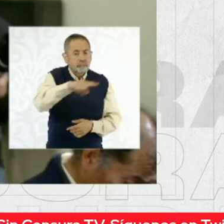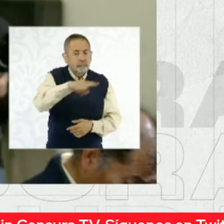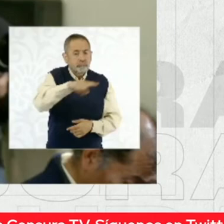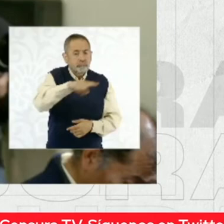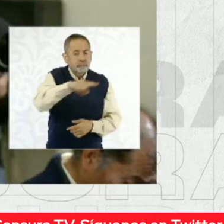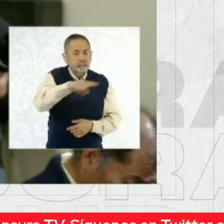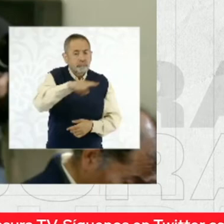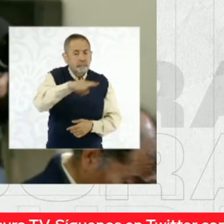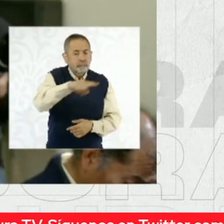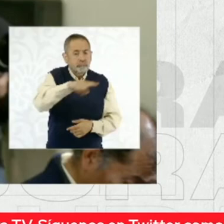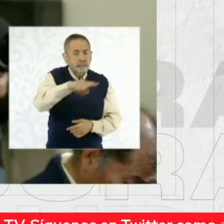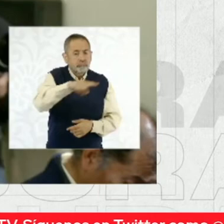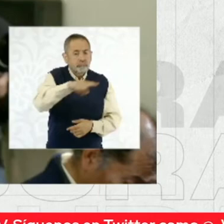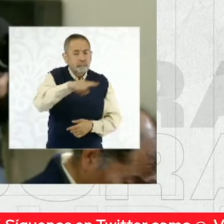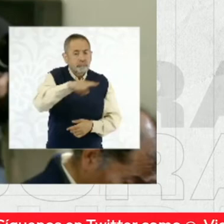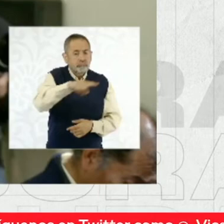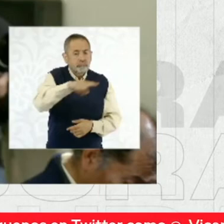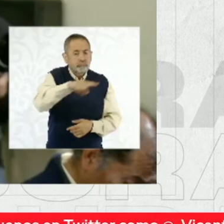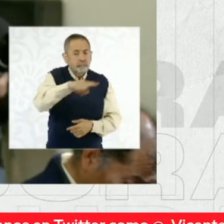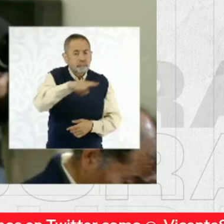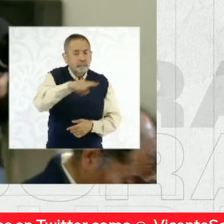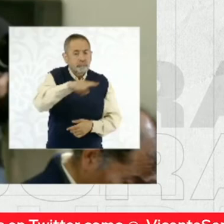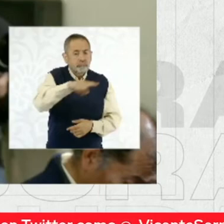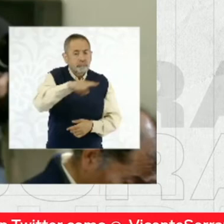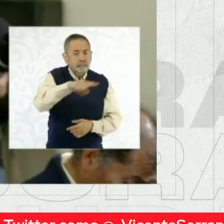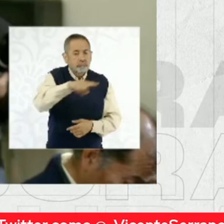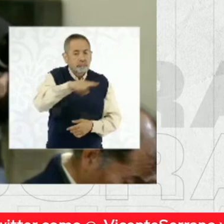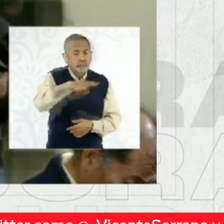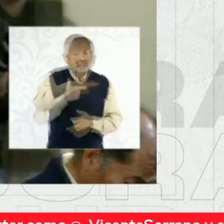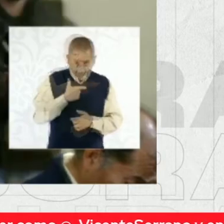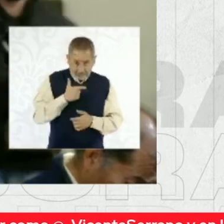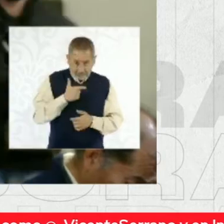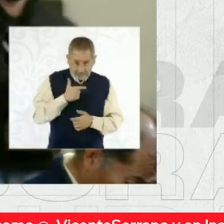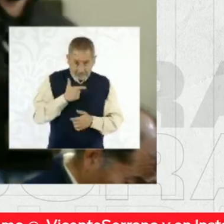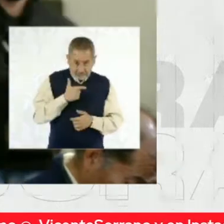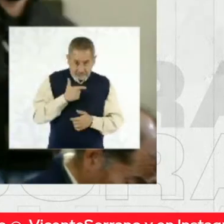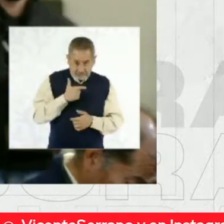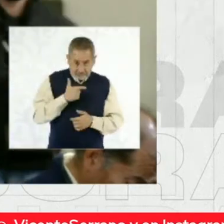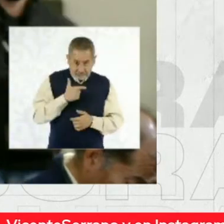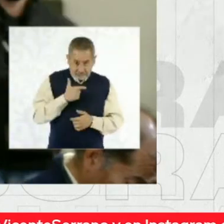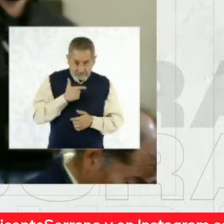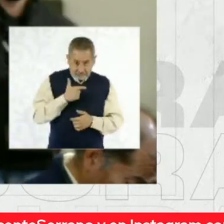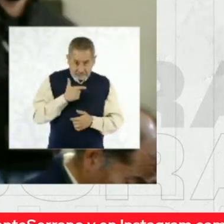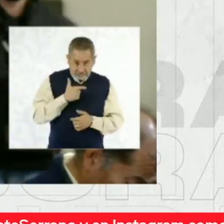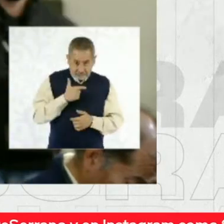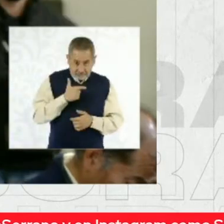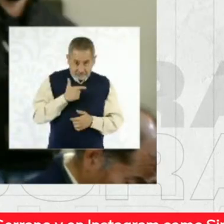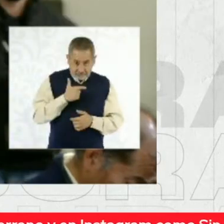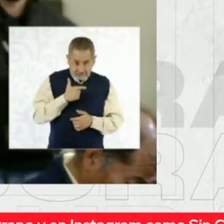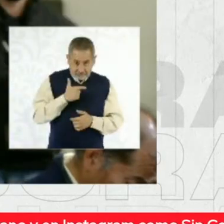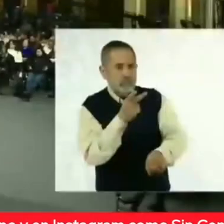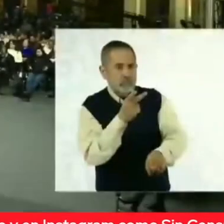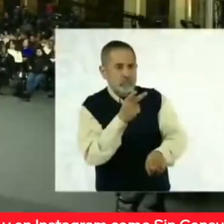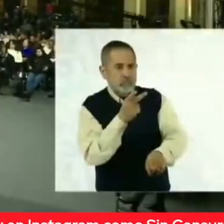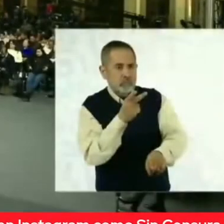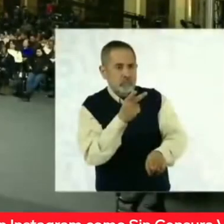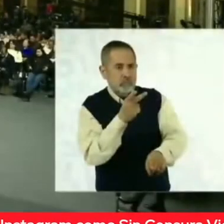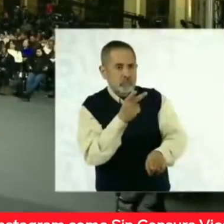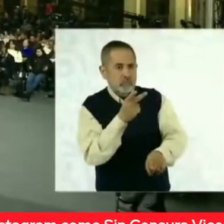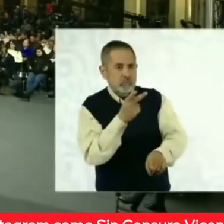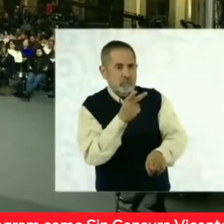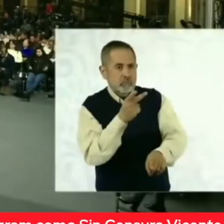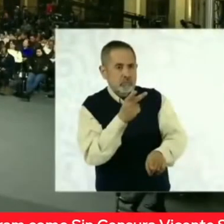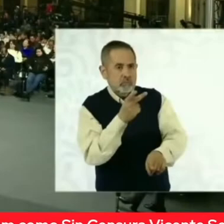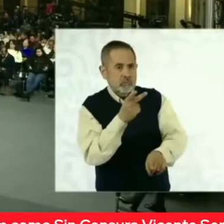armados, dice él, ¿no? Le cuestiona, de hecho, que cuándo verán los resultados en materia de seguridad y la presidenta le responde a